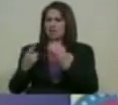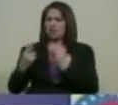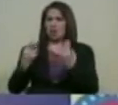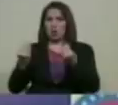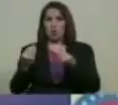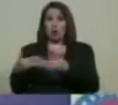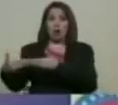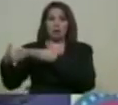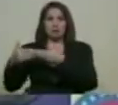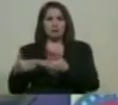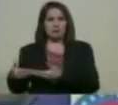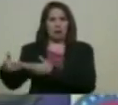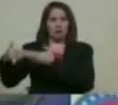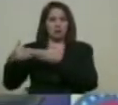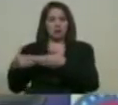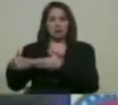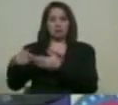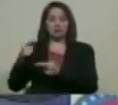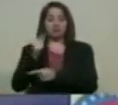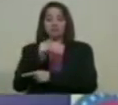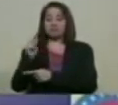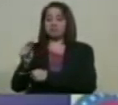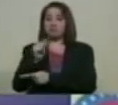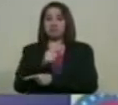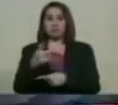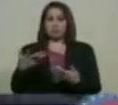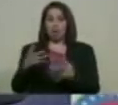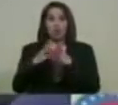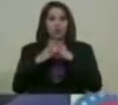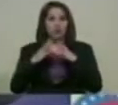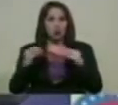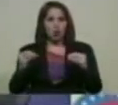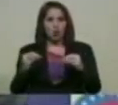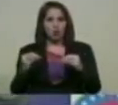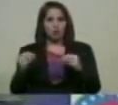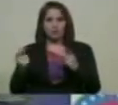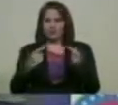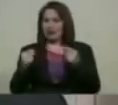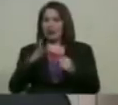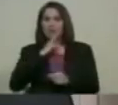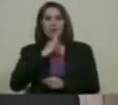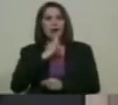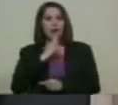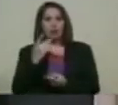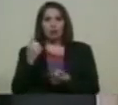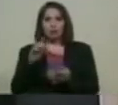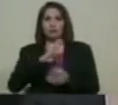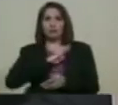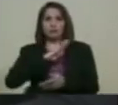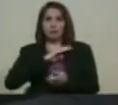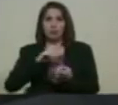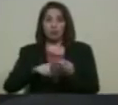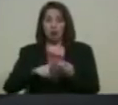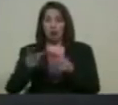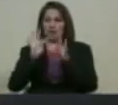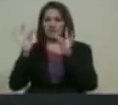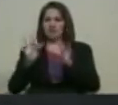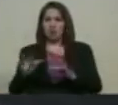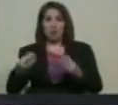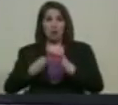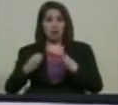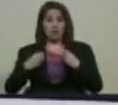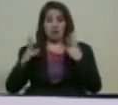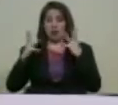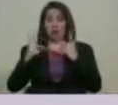influencia de los Estados Unidos. Todo, las cuentas bancarias, la forma de vida de los grandes